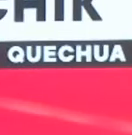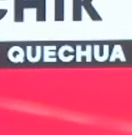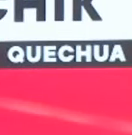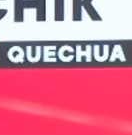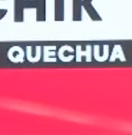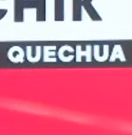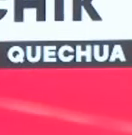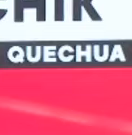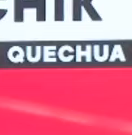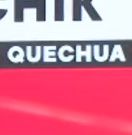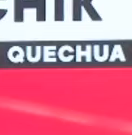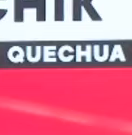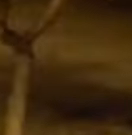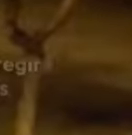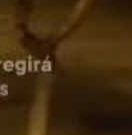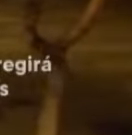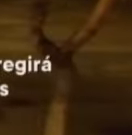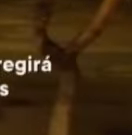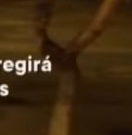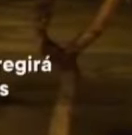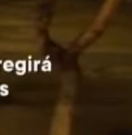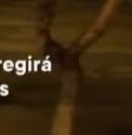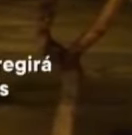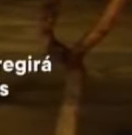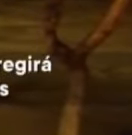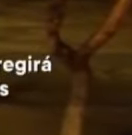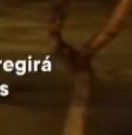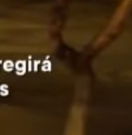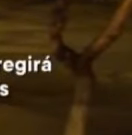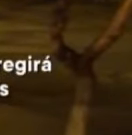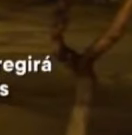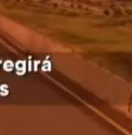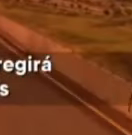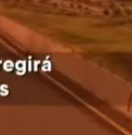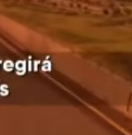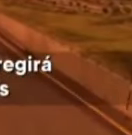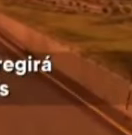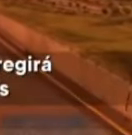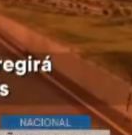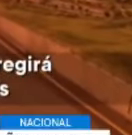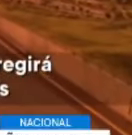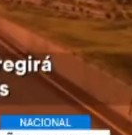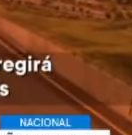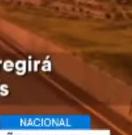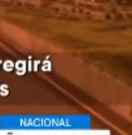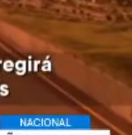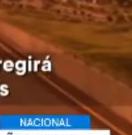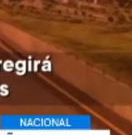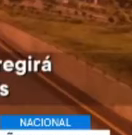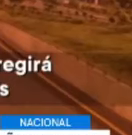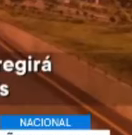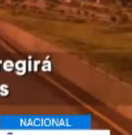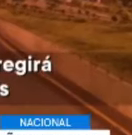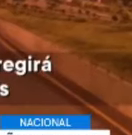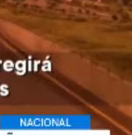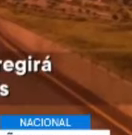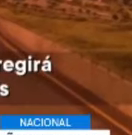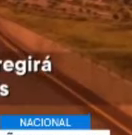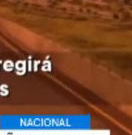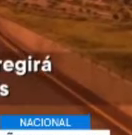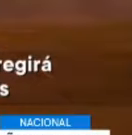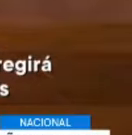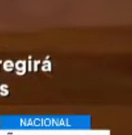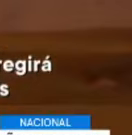Inmovilización social obligatoria será de 9 de la noche a 4 de la mañana. Kaiwillakuita kajlamanta punita hyuyari kusun